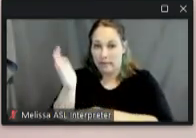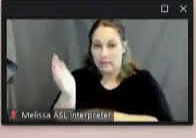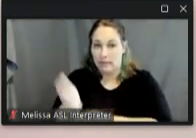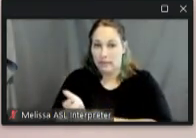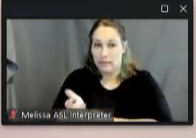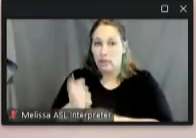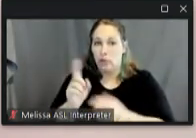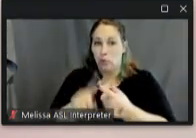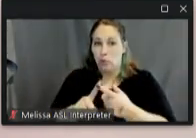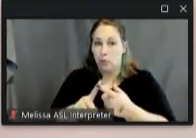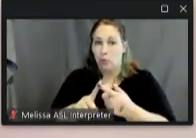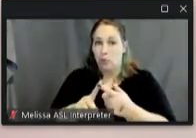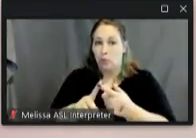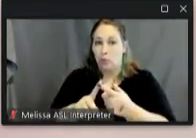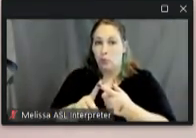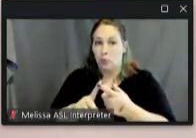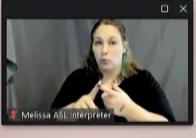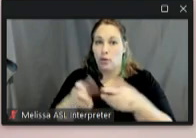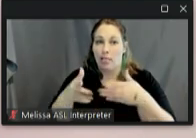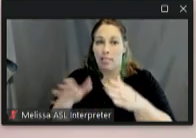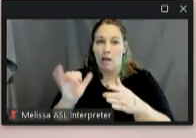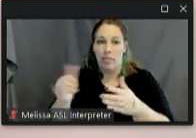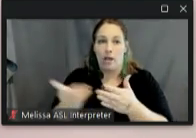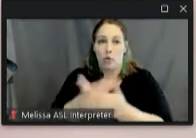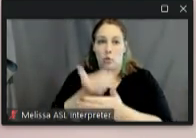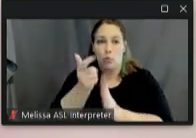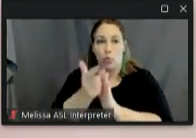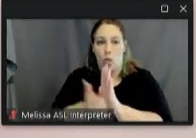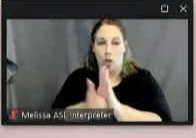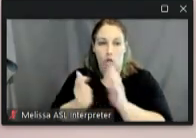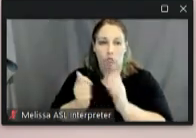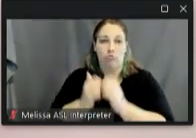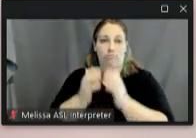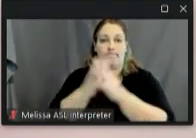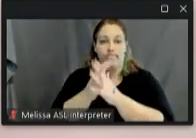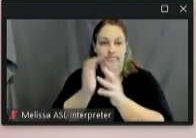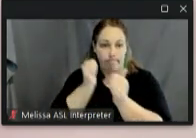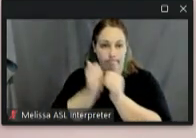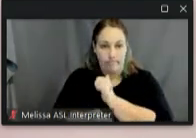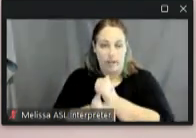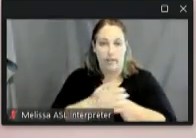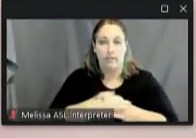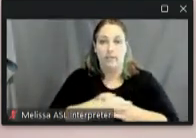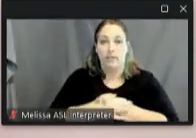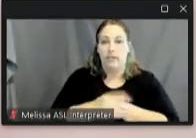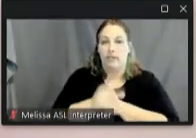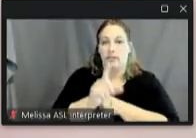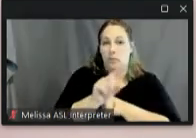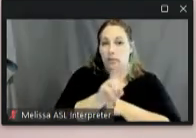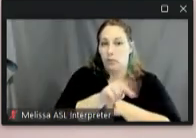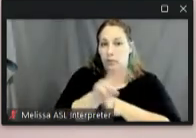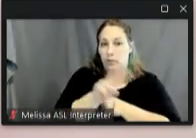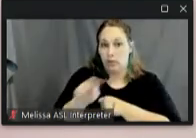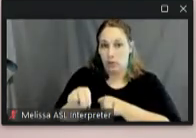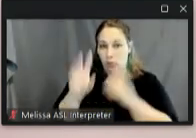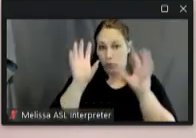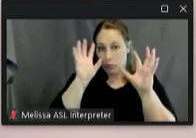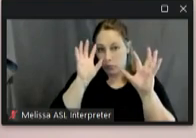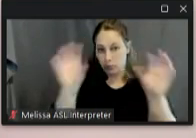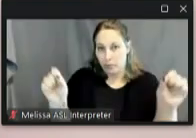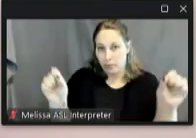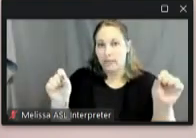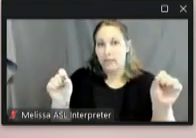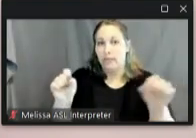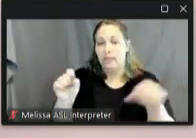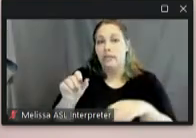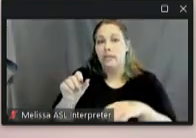Desde el 2022, el gobierno de la presidenta Iris Xiomara Castro se da cumplimiento a lo que es la realización de